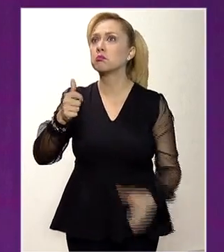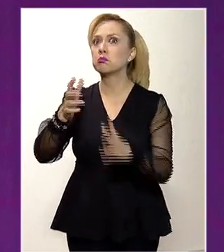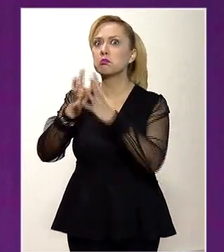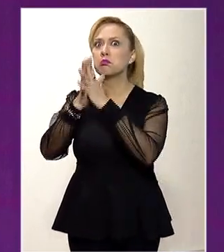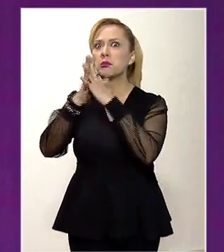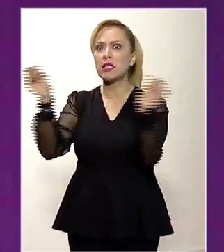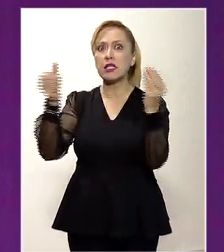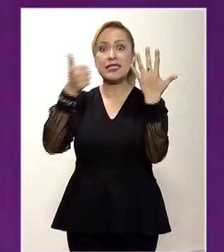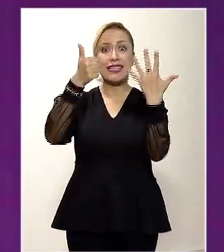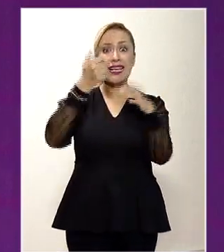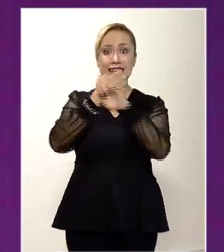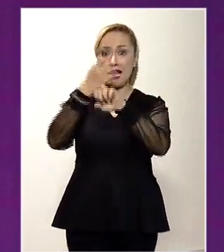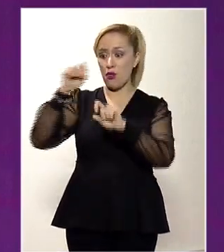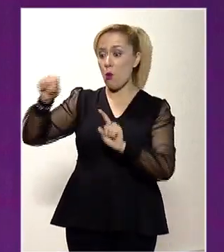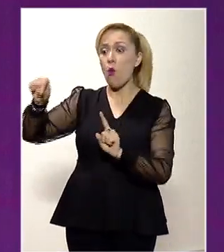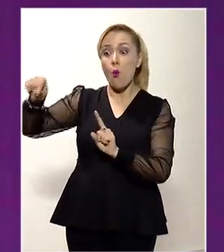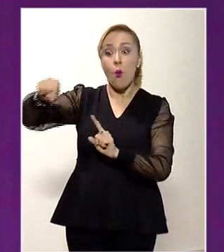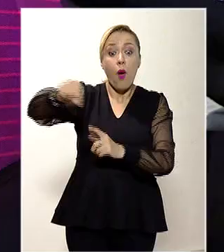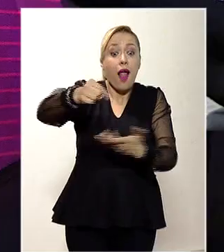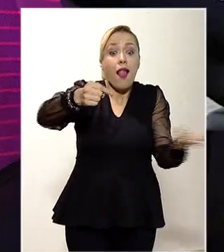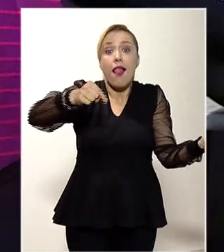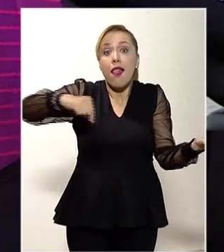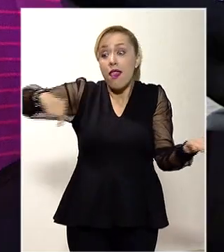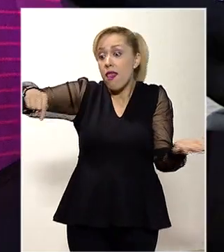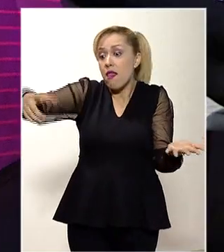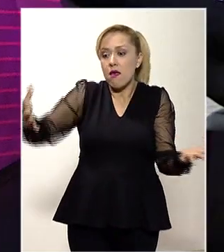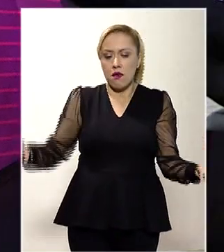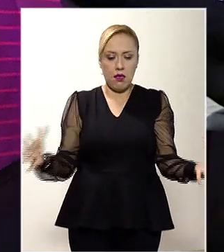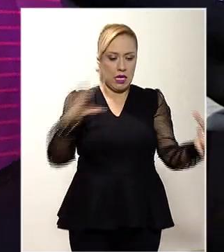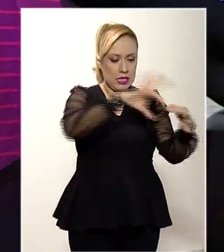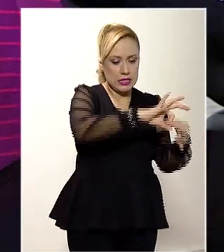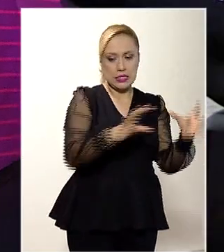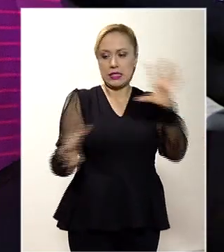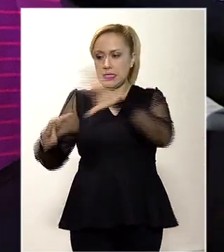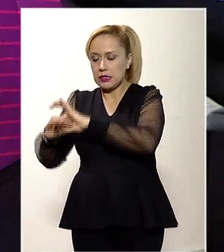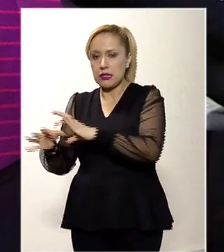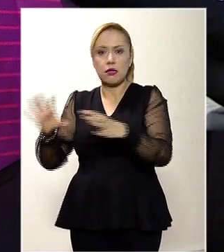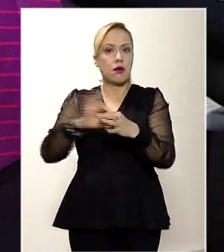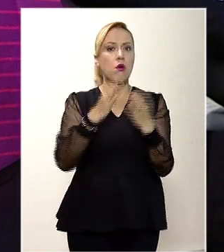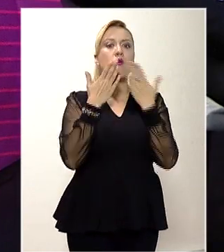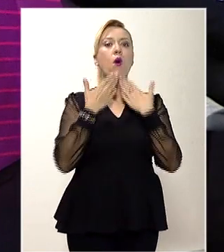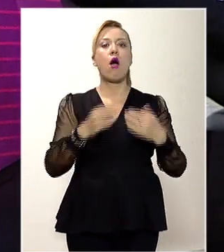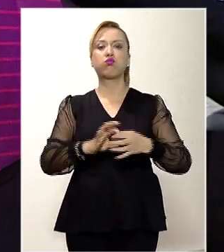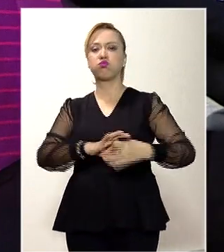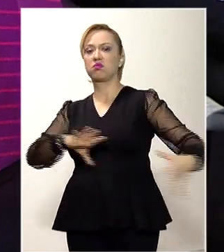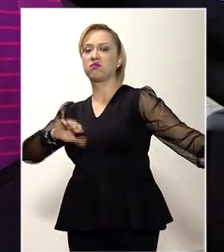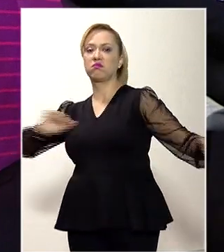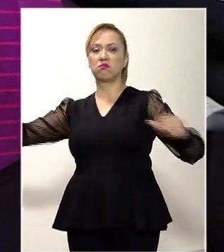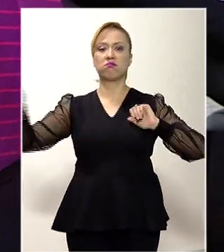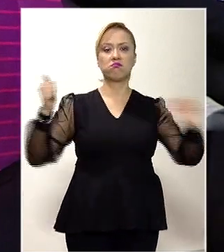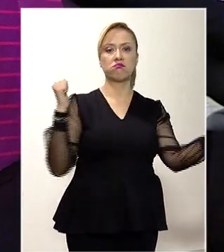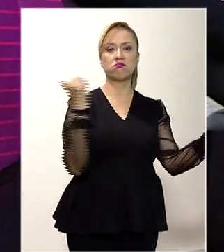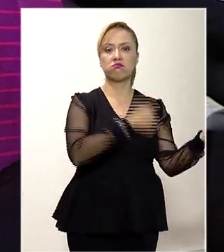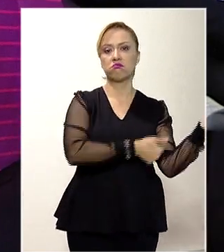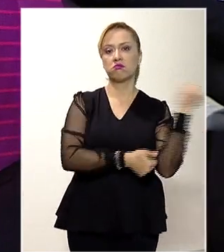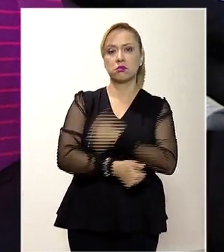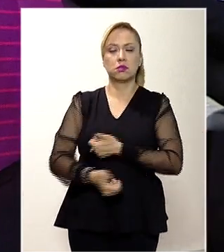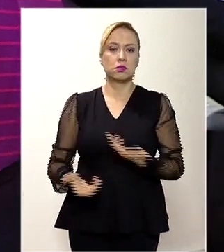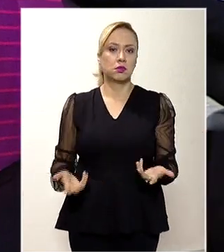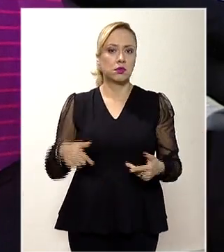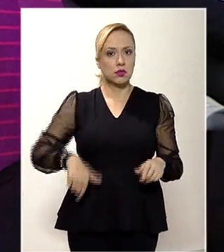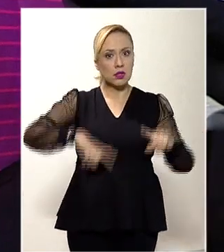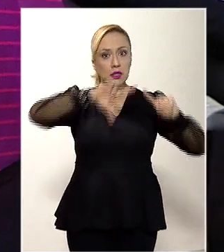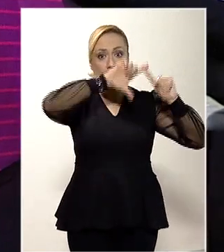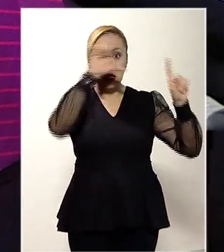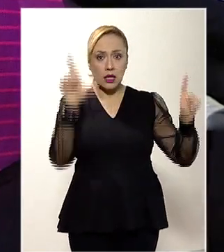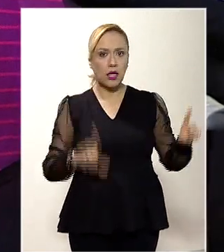estados distintos y esos no han podido cruzar sus datos en todos estos años. Ahora, ¿no? eso, pues, aunque seamos un sistema federal, bien